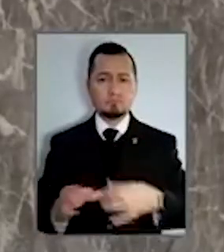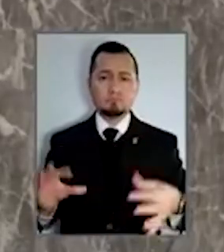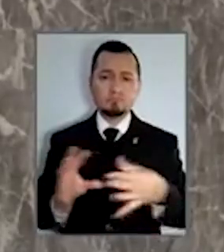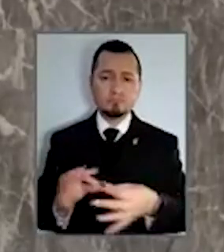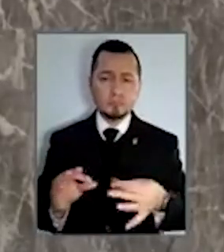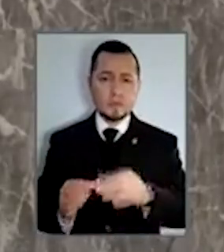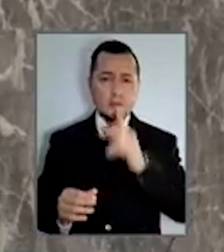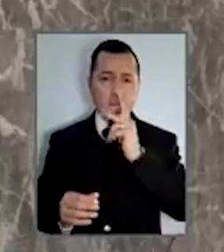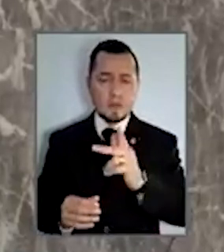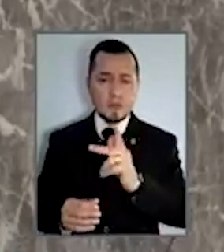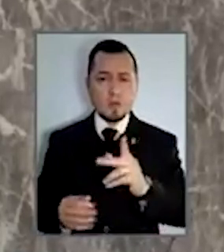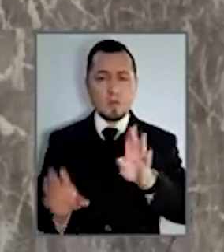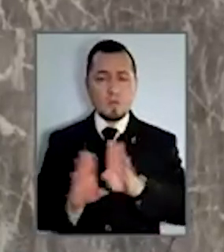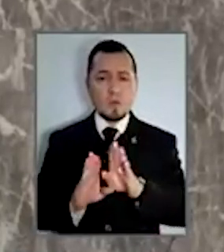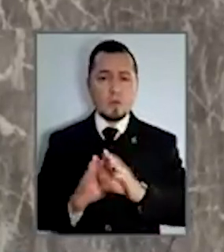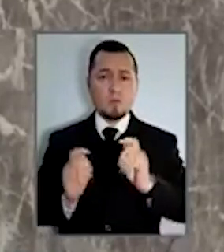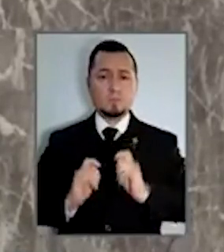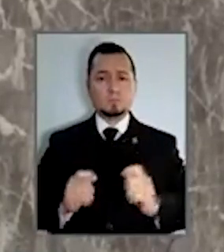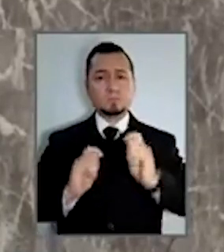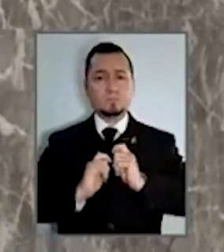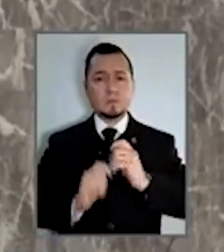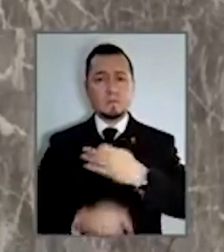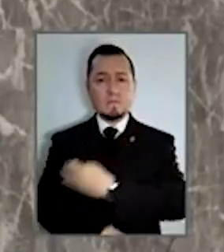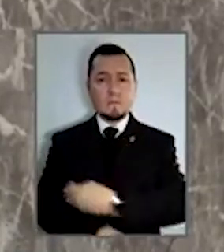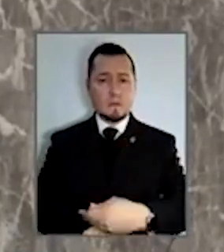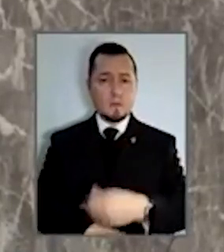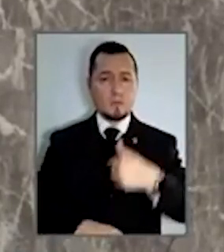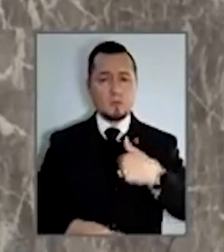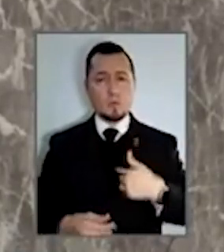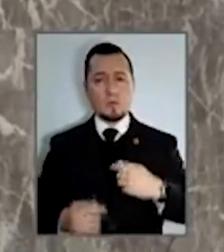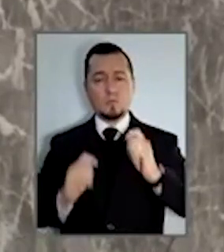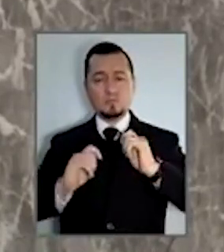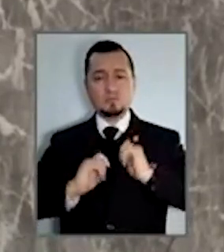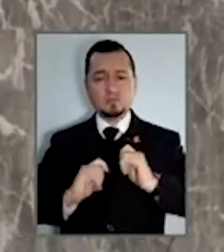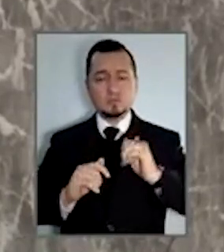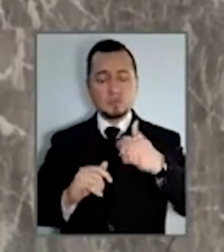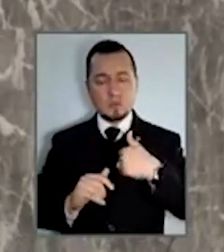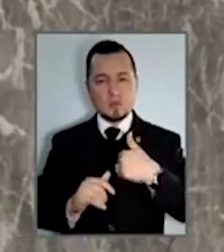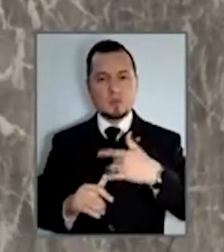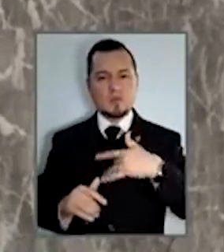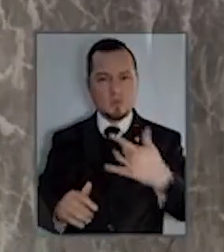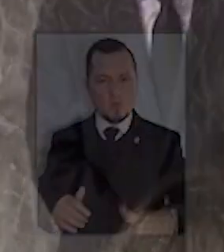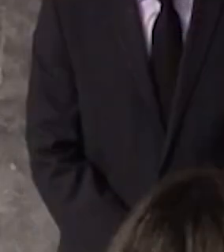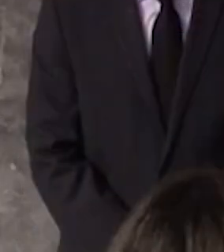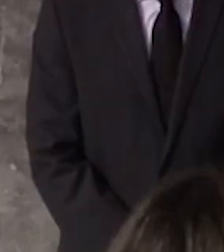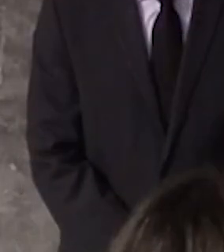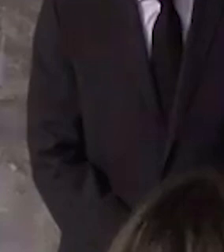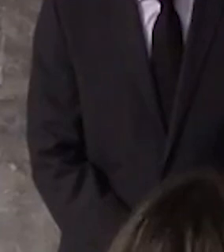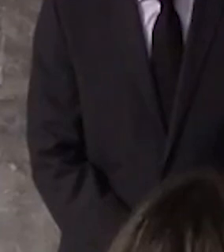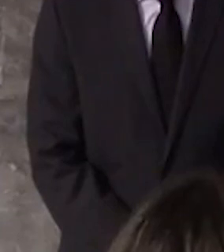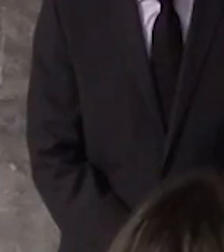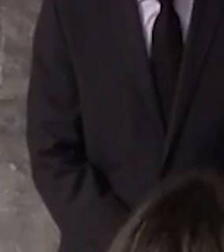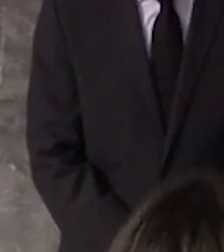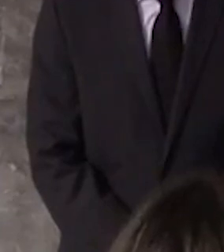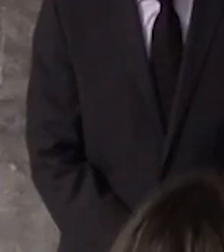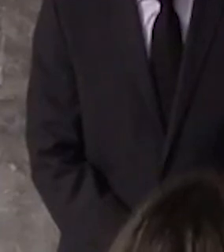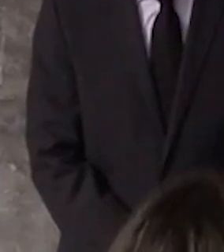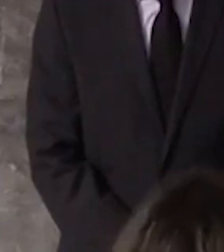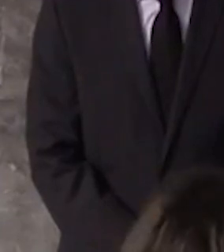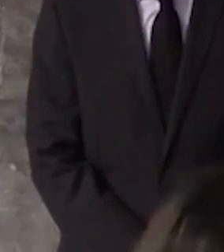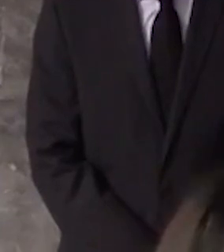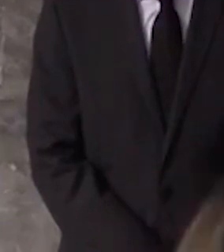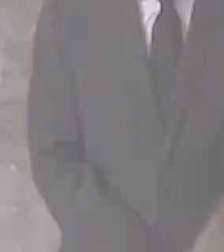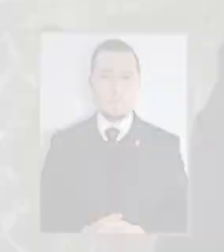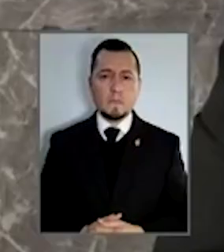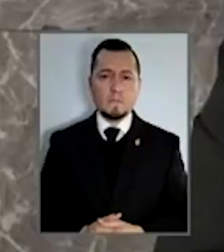esposa, Lorena Arriaga, agradeció a los presentes e indicó que como mandatario, Jorge fue uno de los mejores, pero como compañero, padre y amigo,